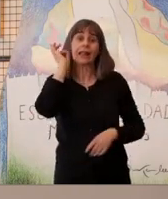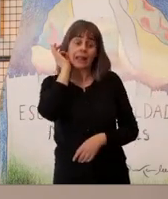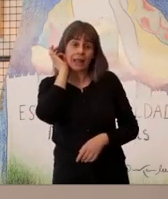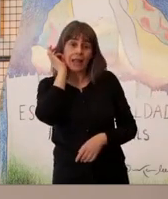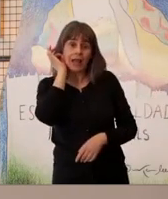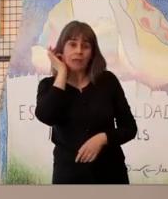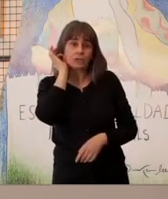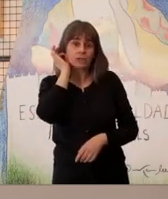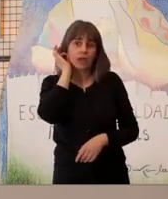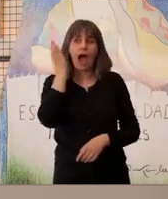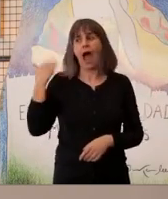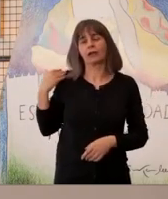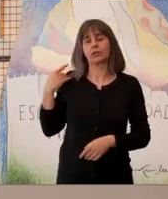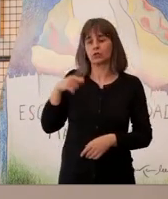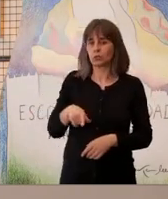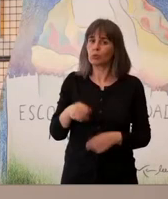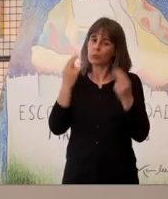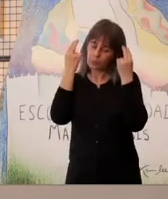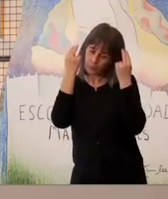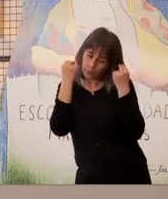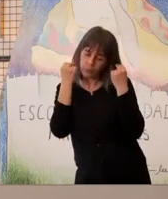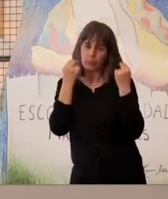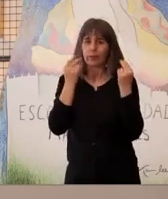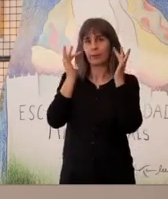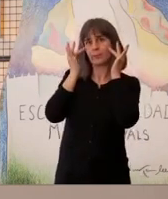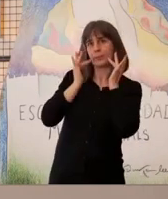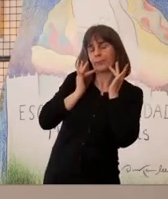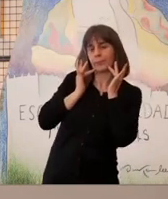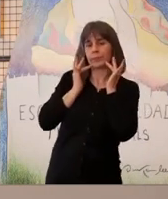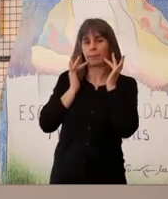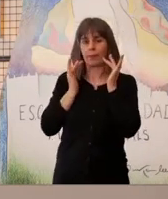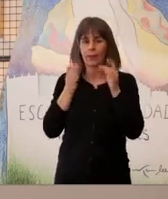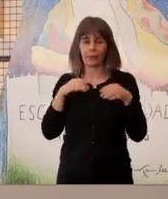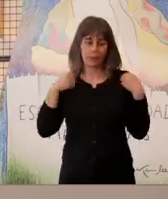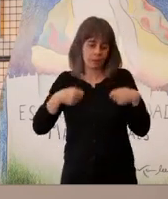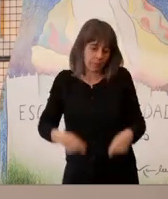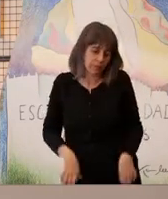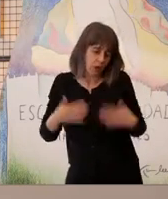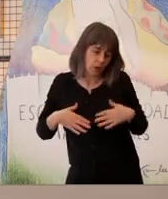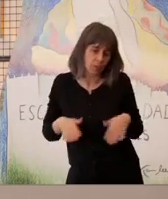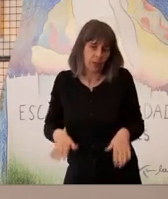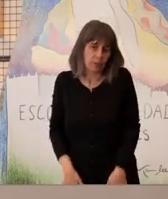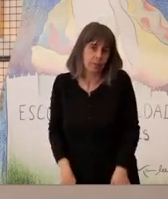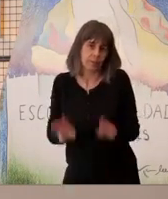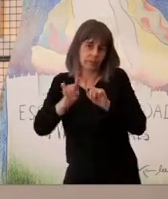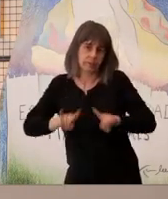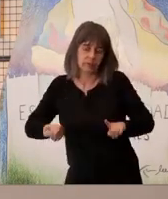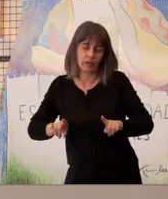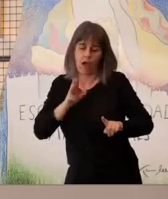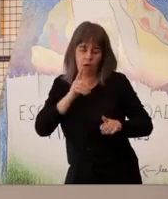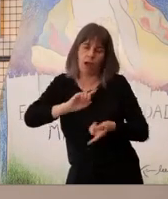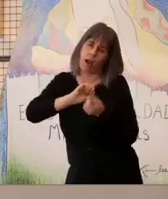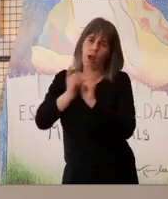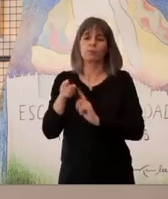recatada tú decente tú tapadita a chica te vas a empoderar